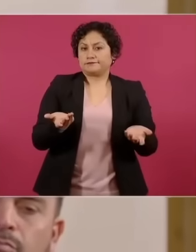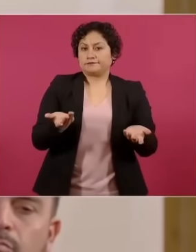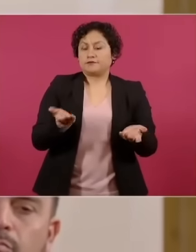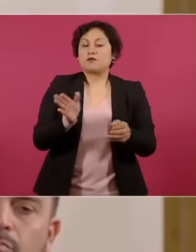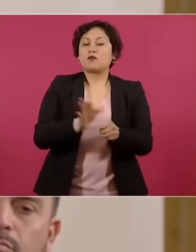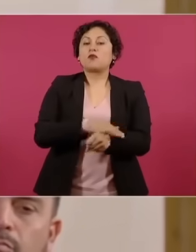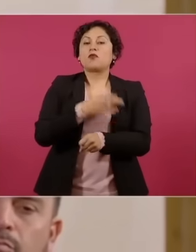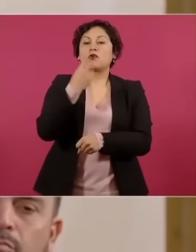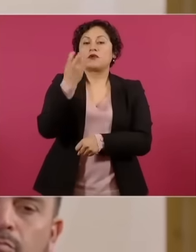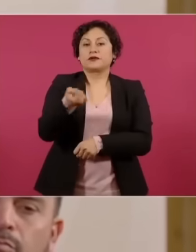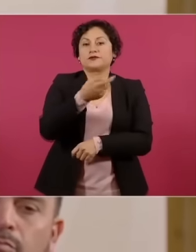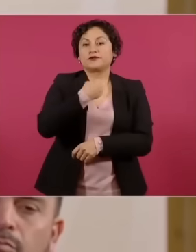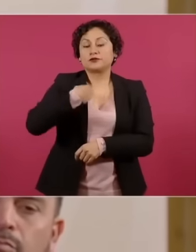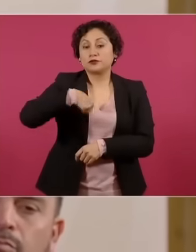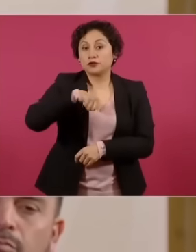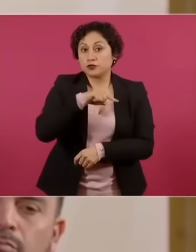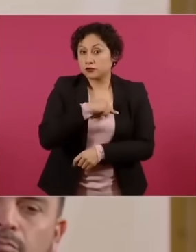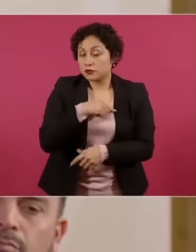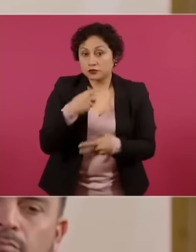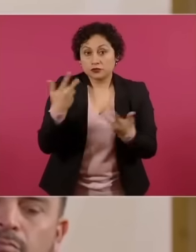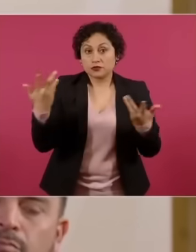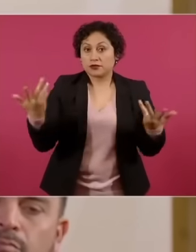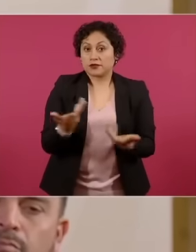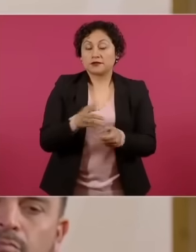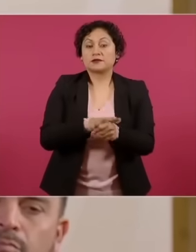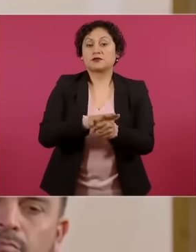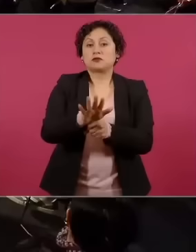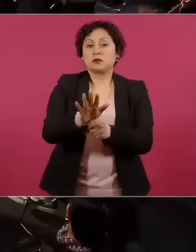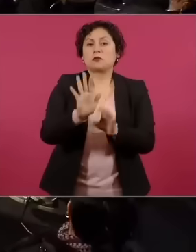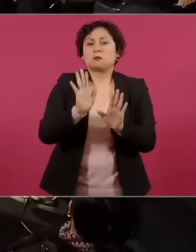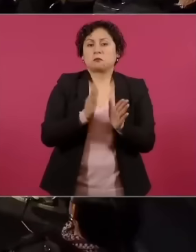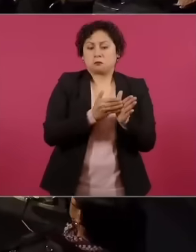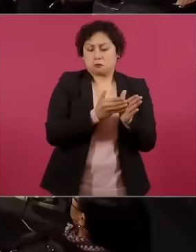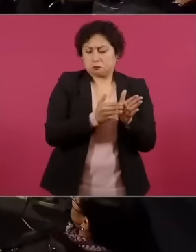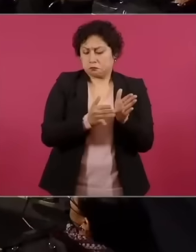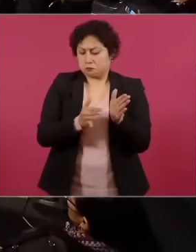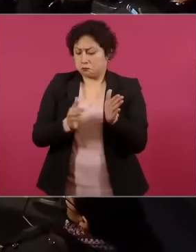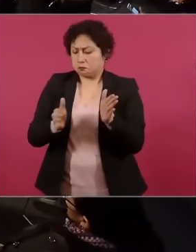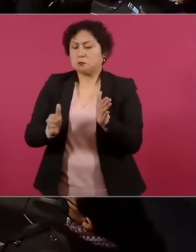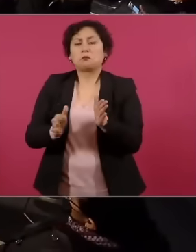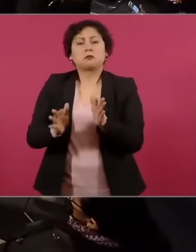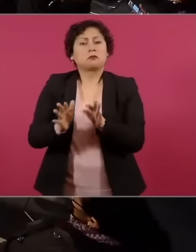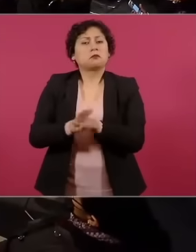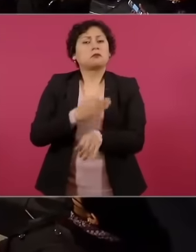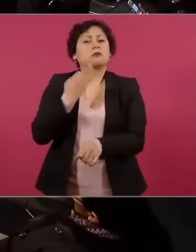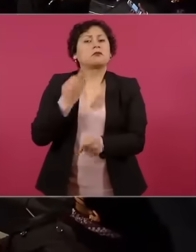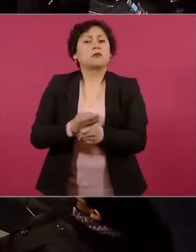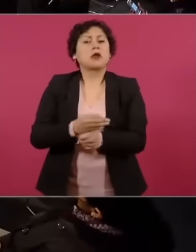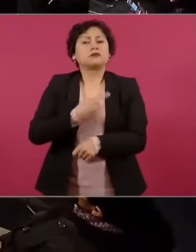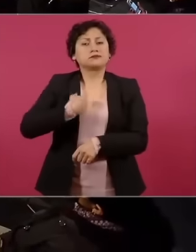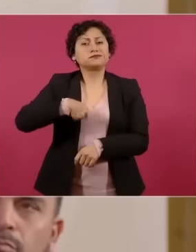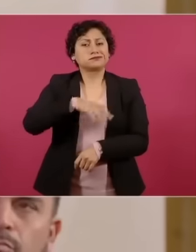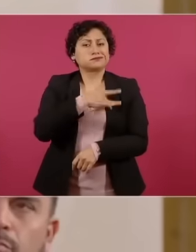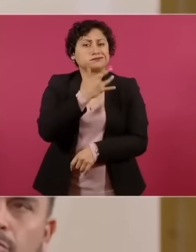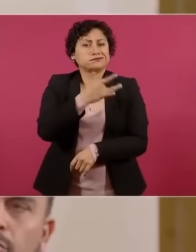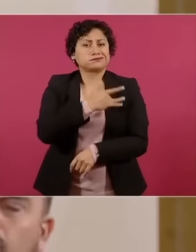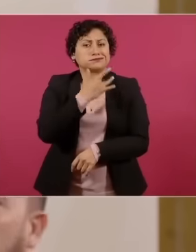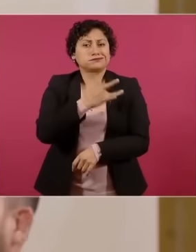nosotros nos tiene satisfechos porque se ha